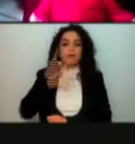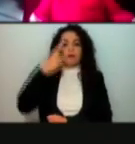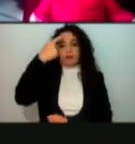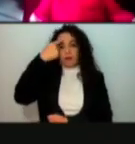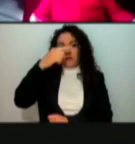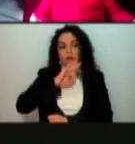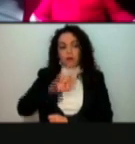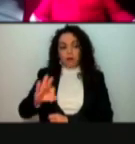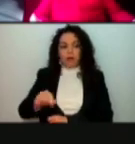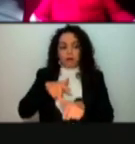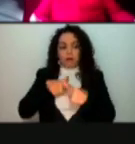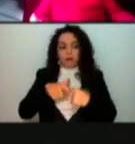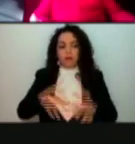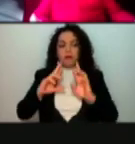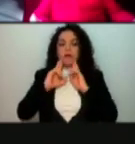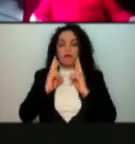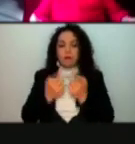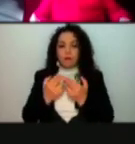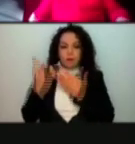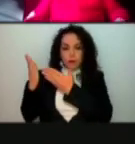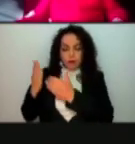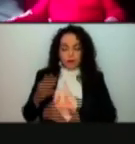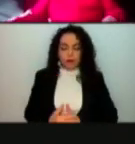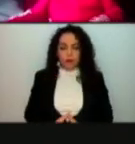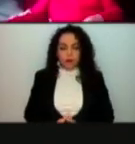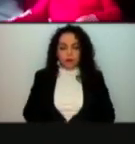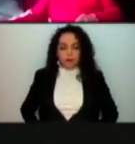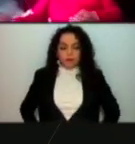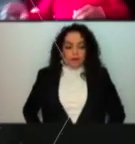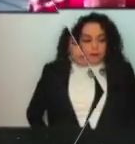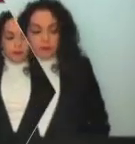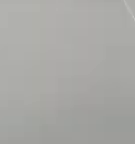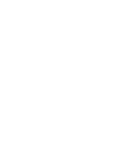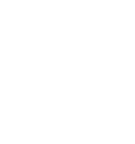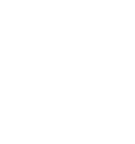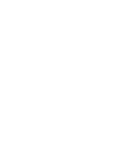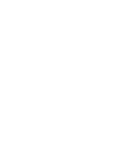El magistrado Rubén Alberto García Cuevas no será ratificado.